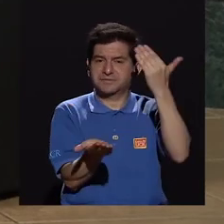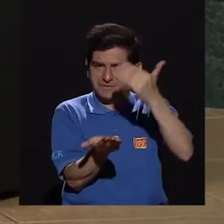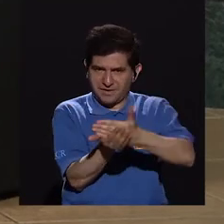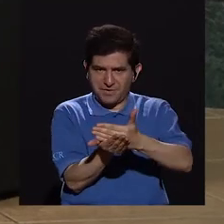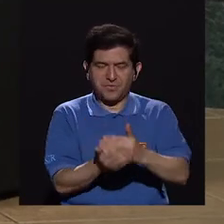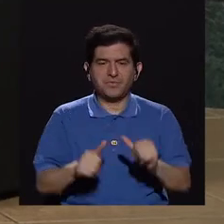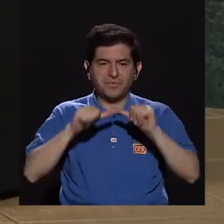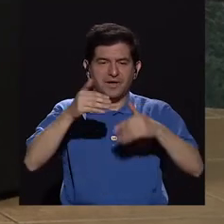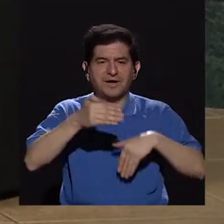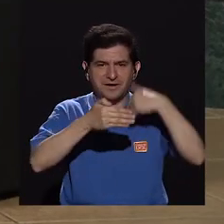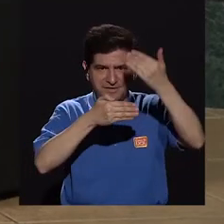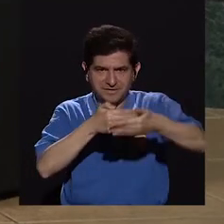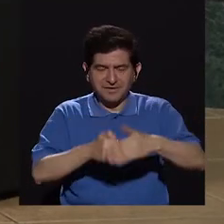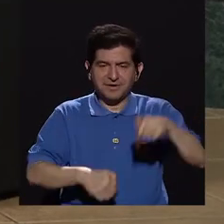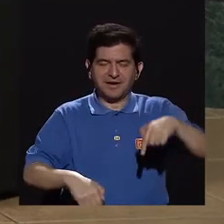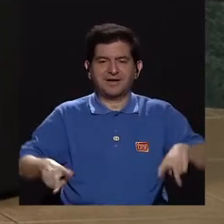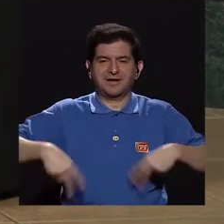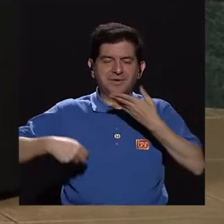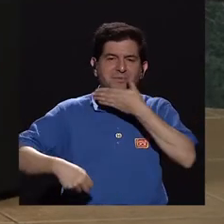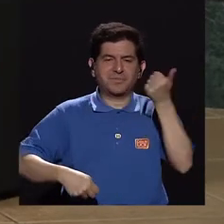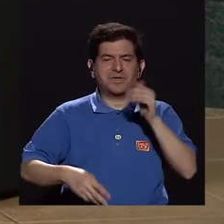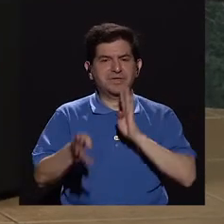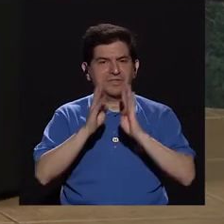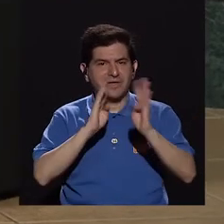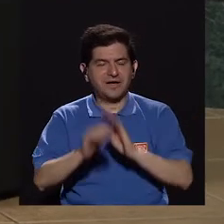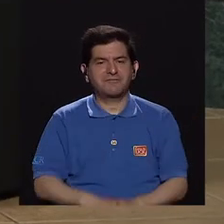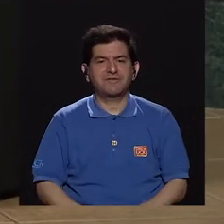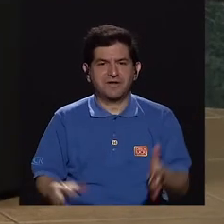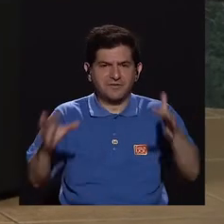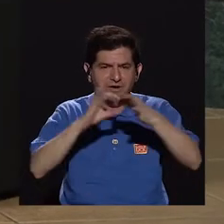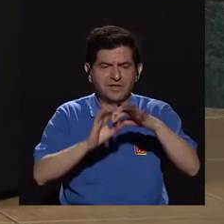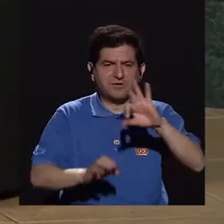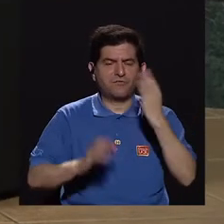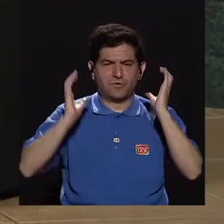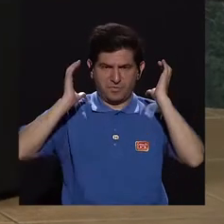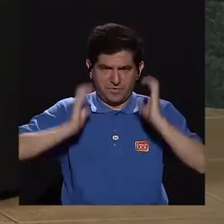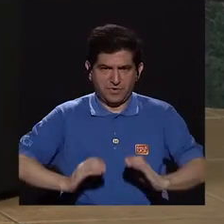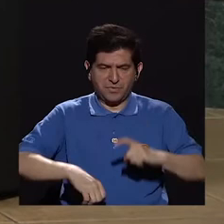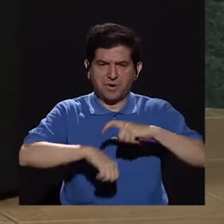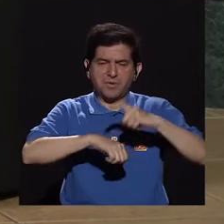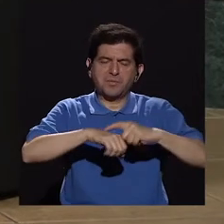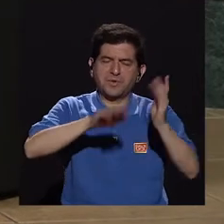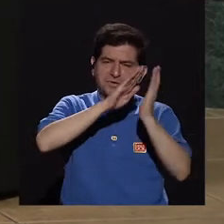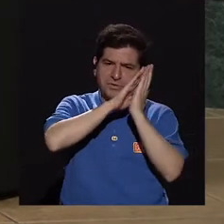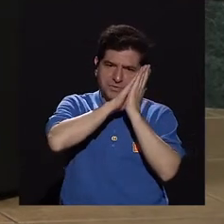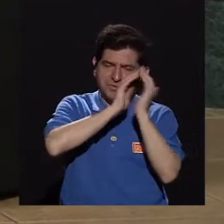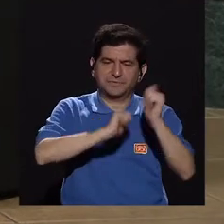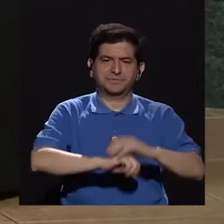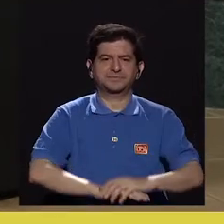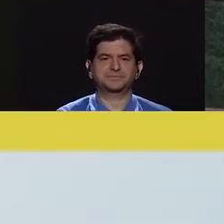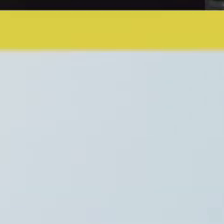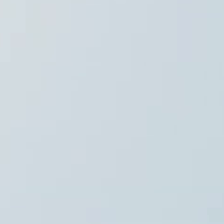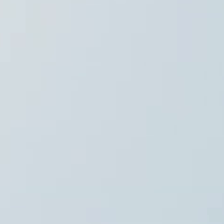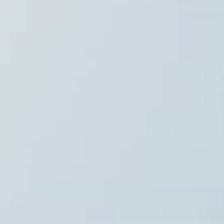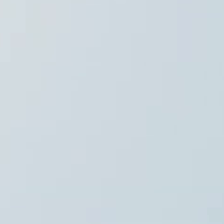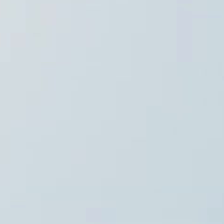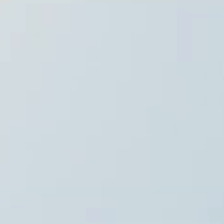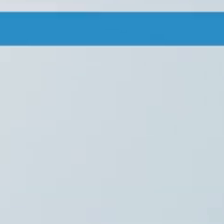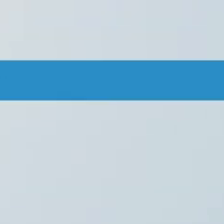momento de hacer una pausa y ya regresamos con más de Vivir Mejor, conversando acerca del posicionamiento para descansar.